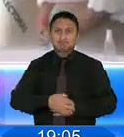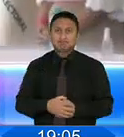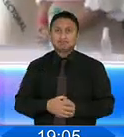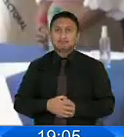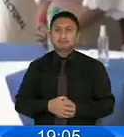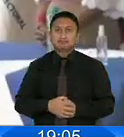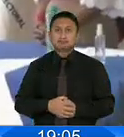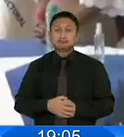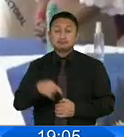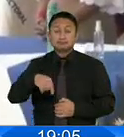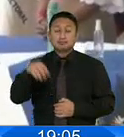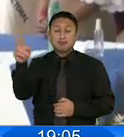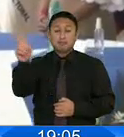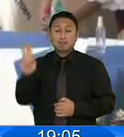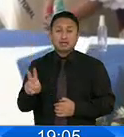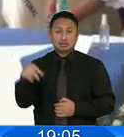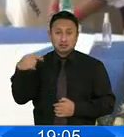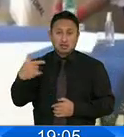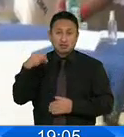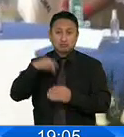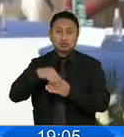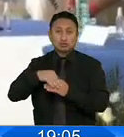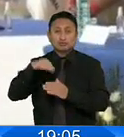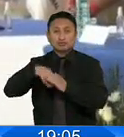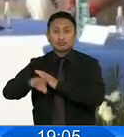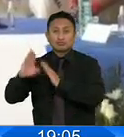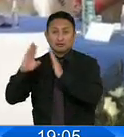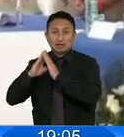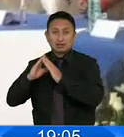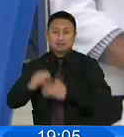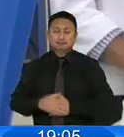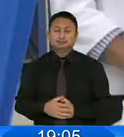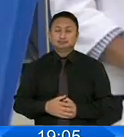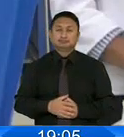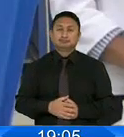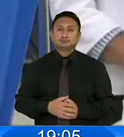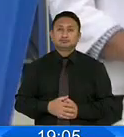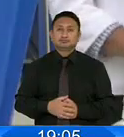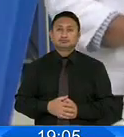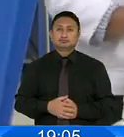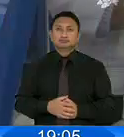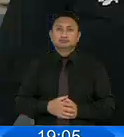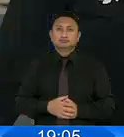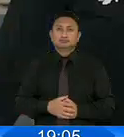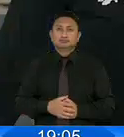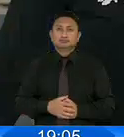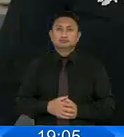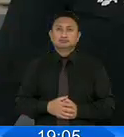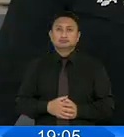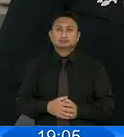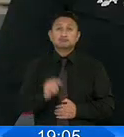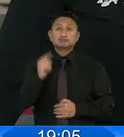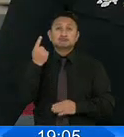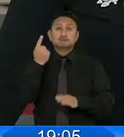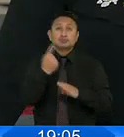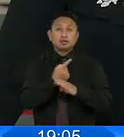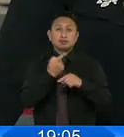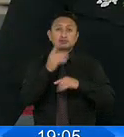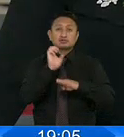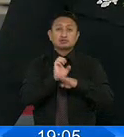este viernes está previsto el voto en casa, informó Héctor Romero. Por primera vez, el